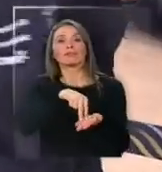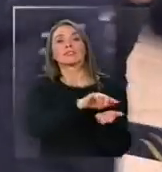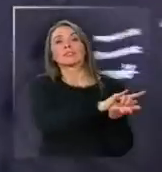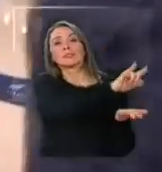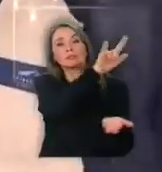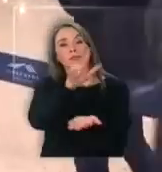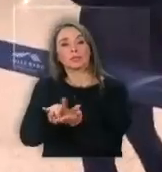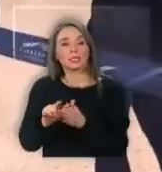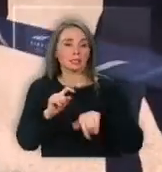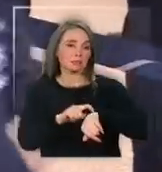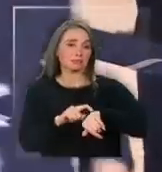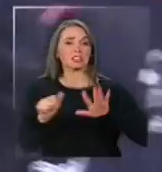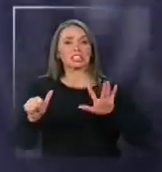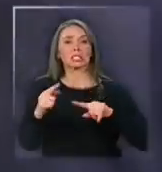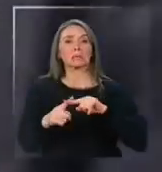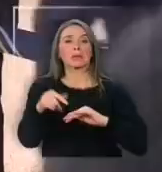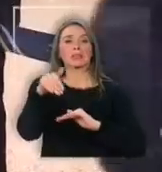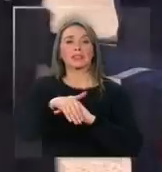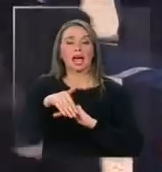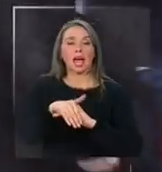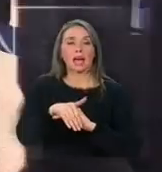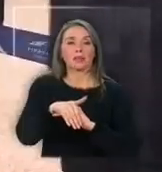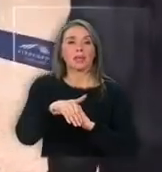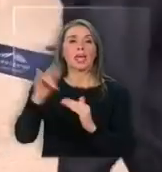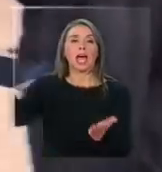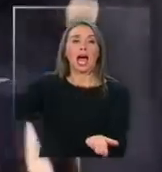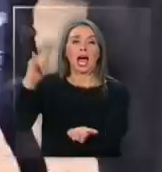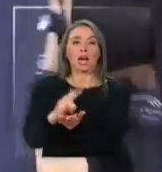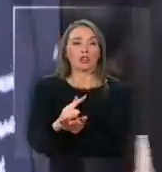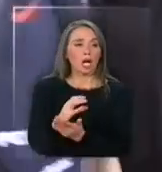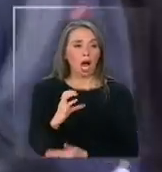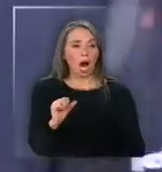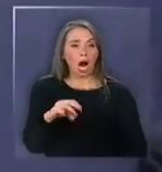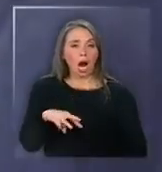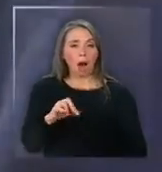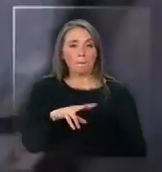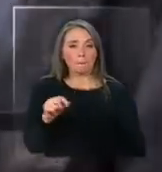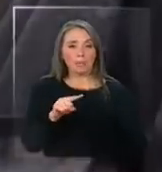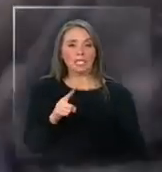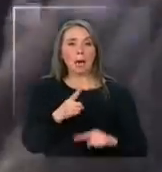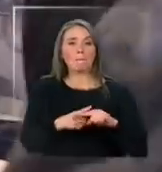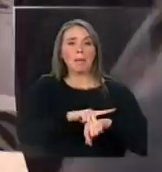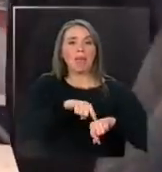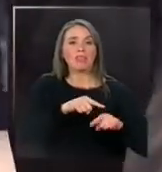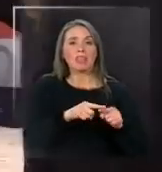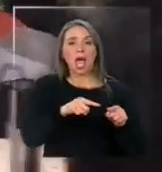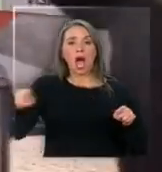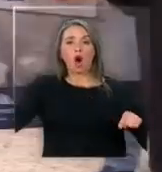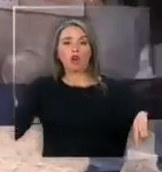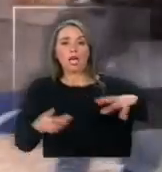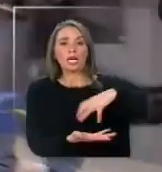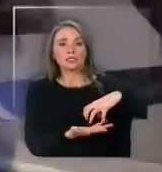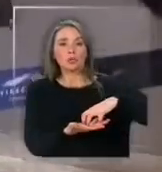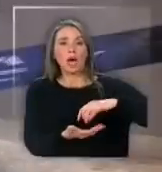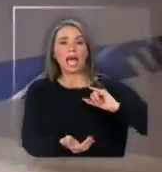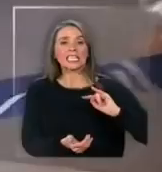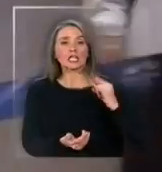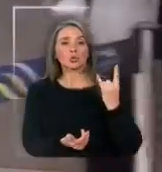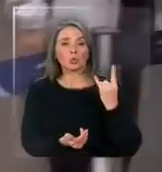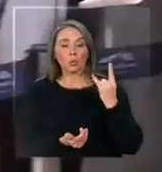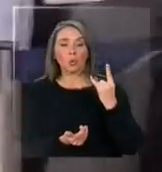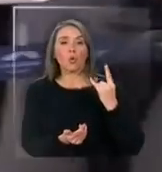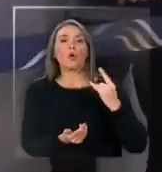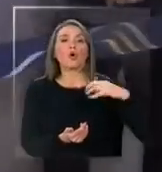de las 6:30 de la tarde aquí al aeropuerto de Campinas. Tan solo a media hora de la ciudad de Itu, que está